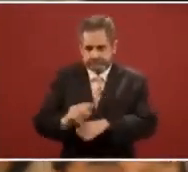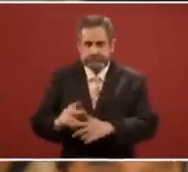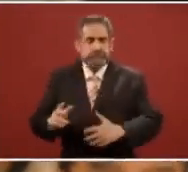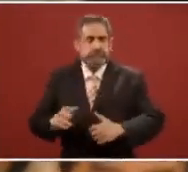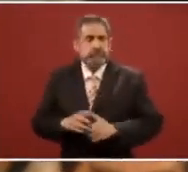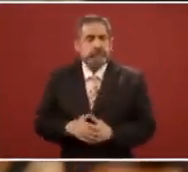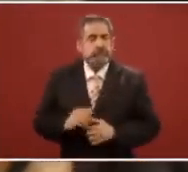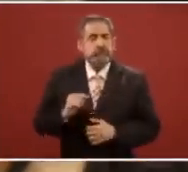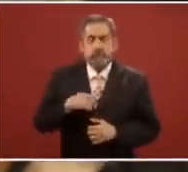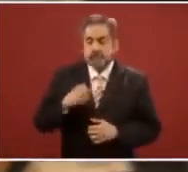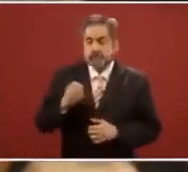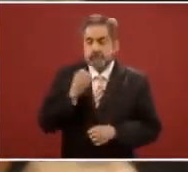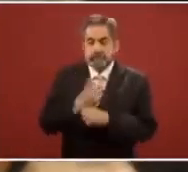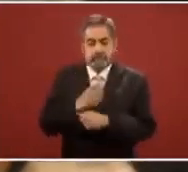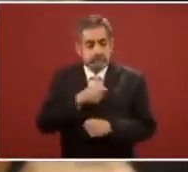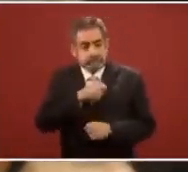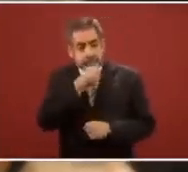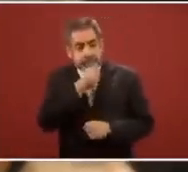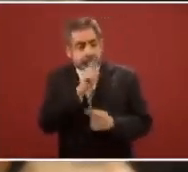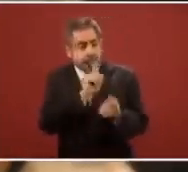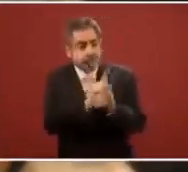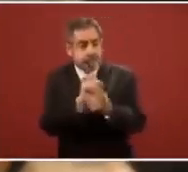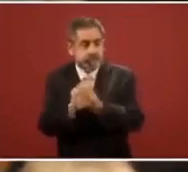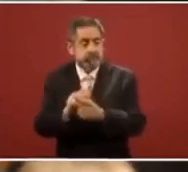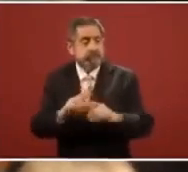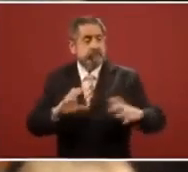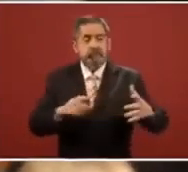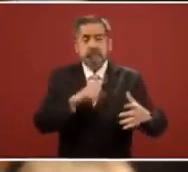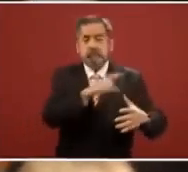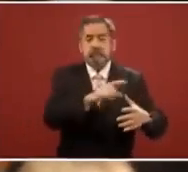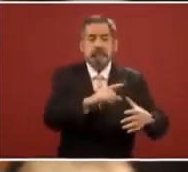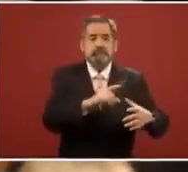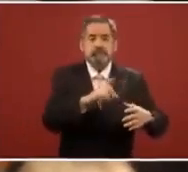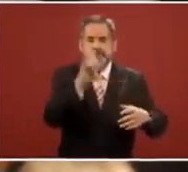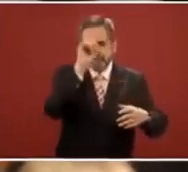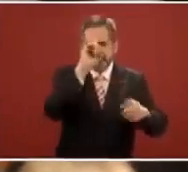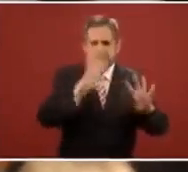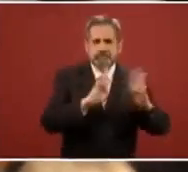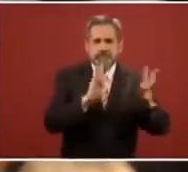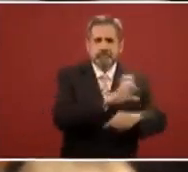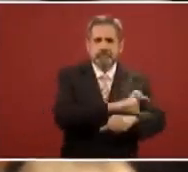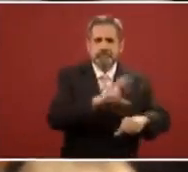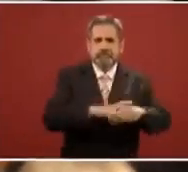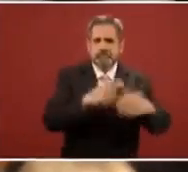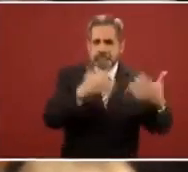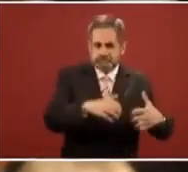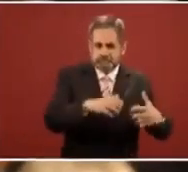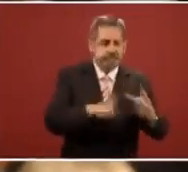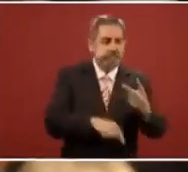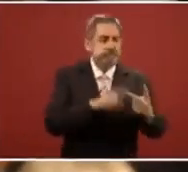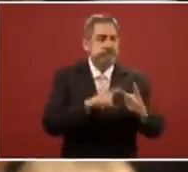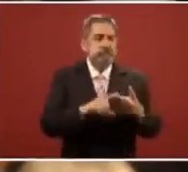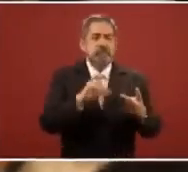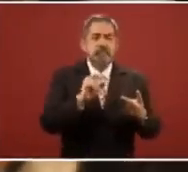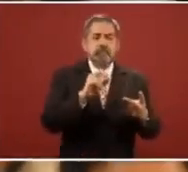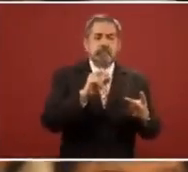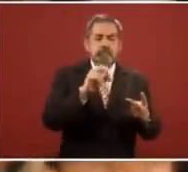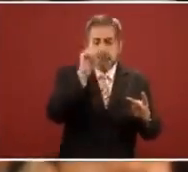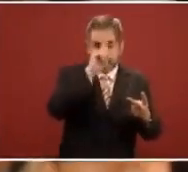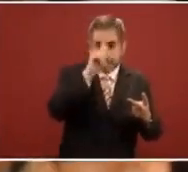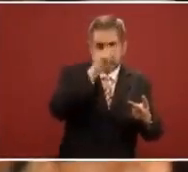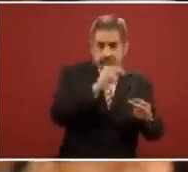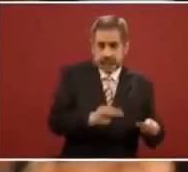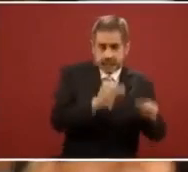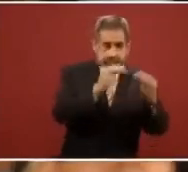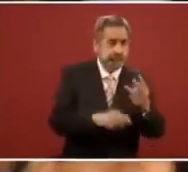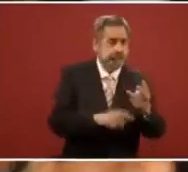de entrevistar a los presidentes del Consejo Coordinador Empresarial, del Consejo Mexicano de Negocios y del Consejo de